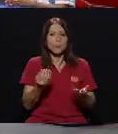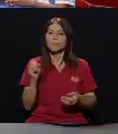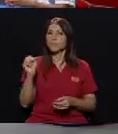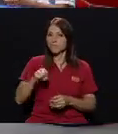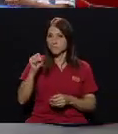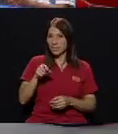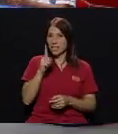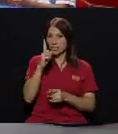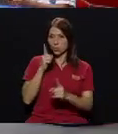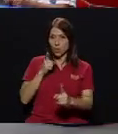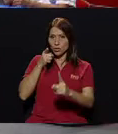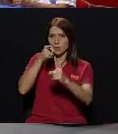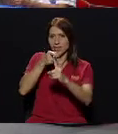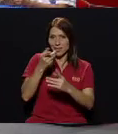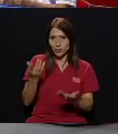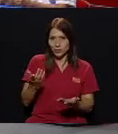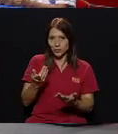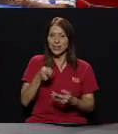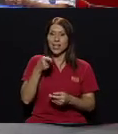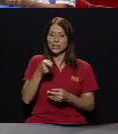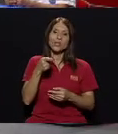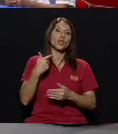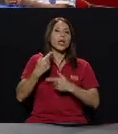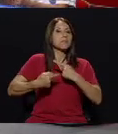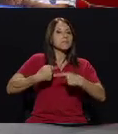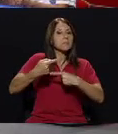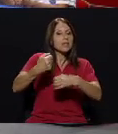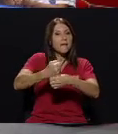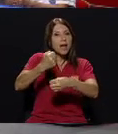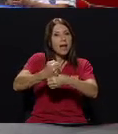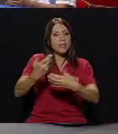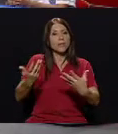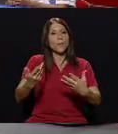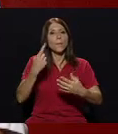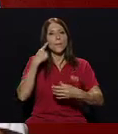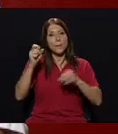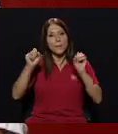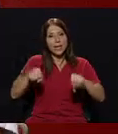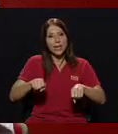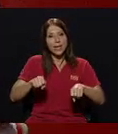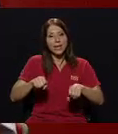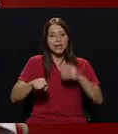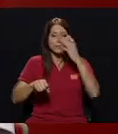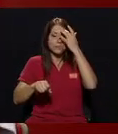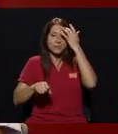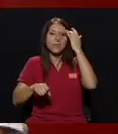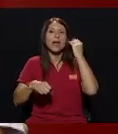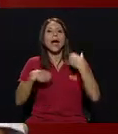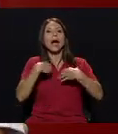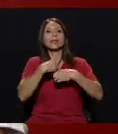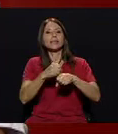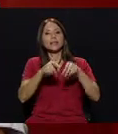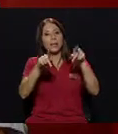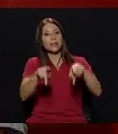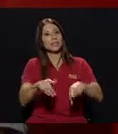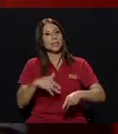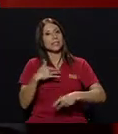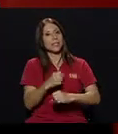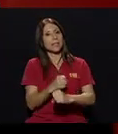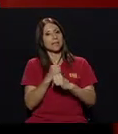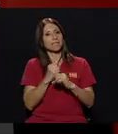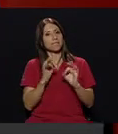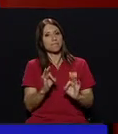de los objetivos, uno de los granitos de arena que se han ido trabajando en el mercado para poder asegurarle al